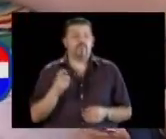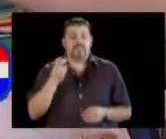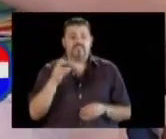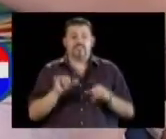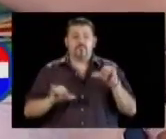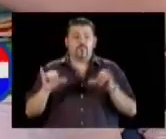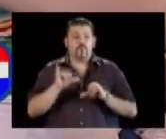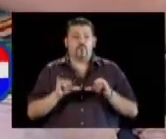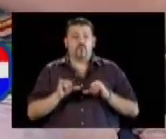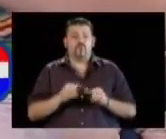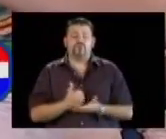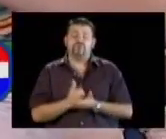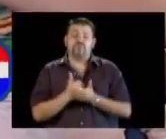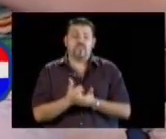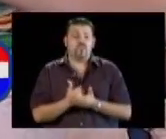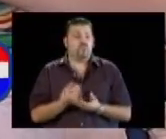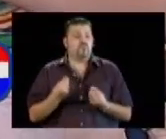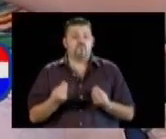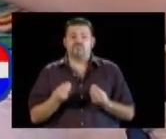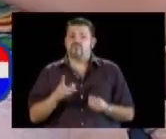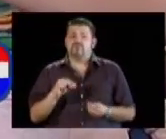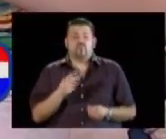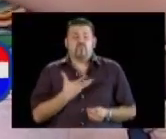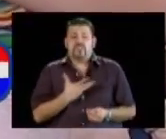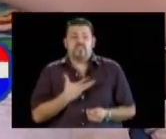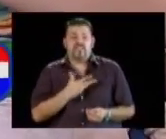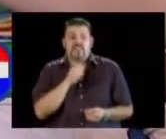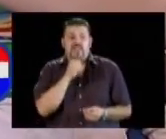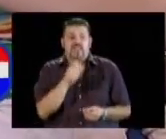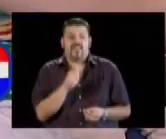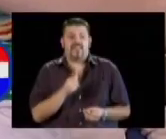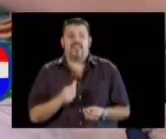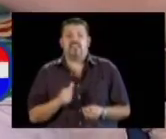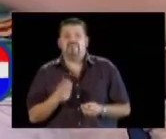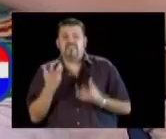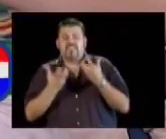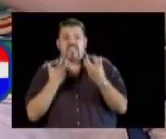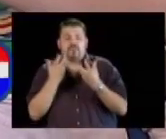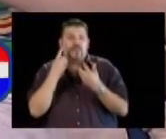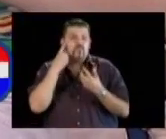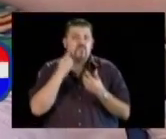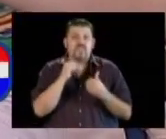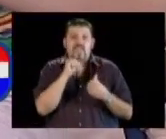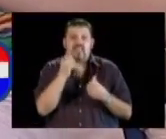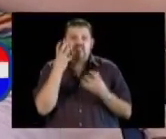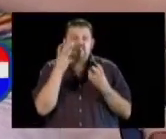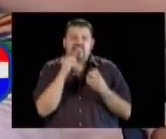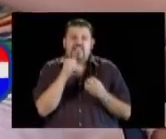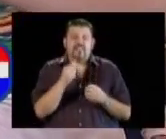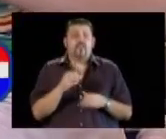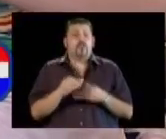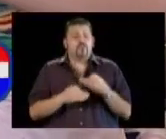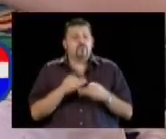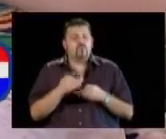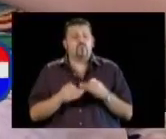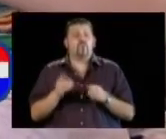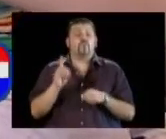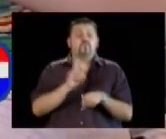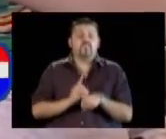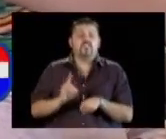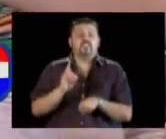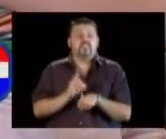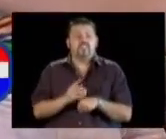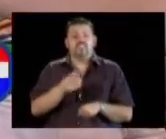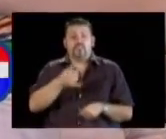producto le ayudó mucho. No tuvo ningún rastro ni seña de quemadura. Ahora la niña todos los días se toma